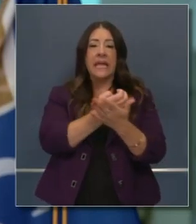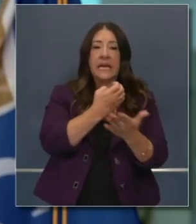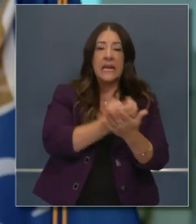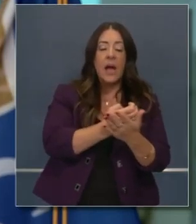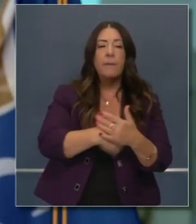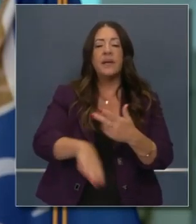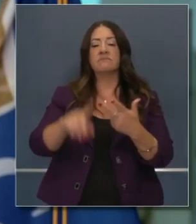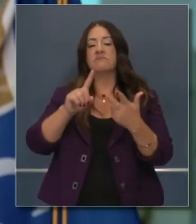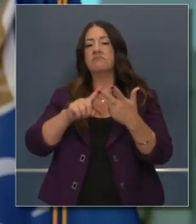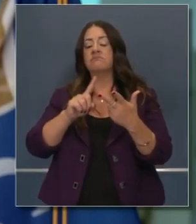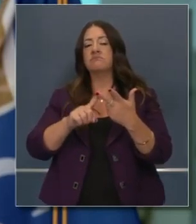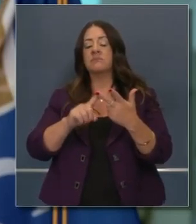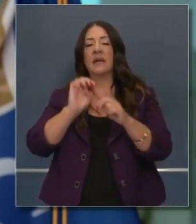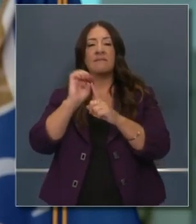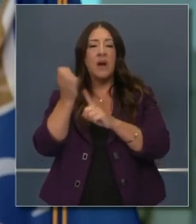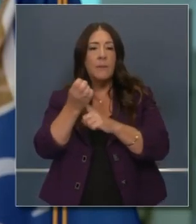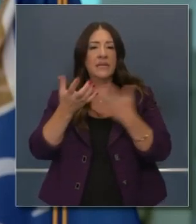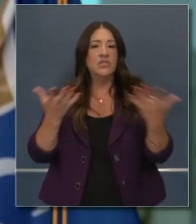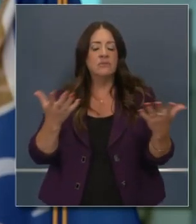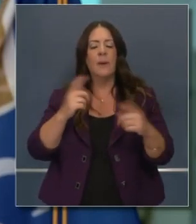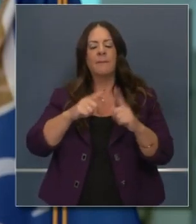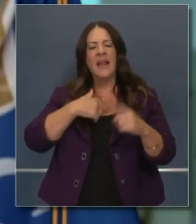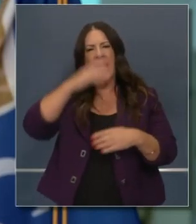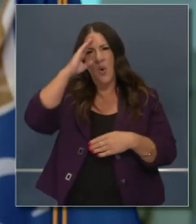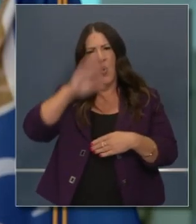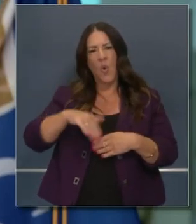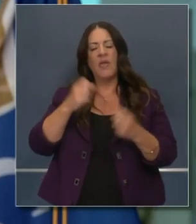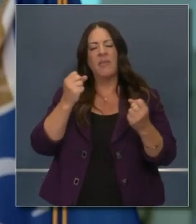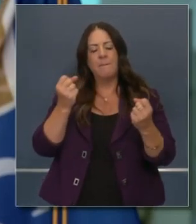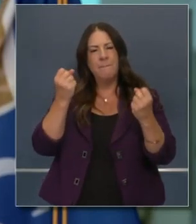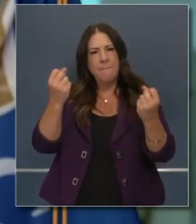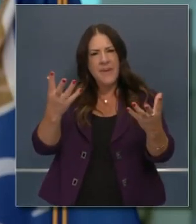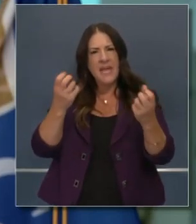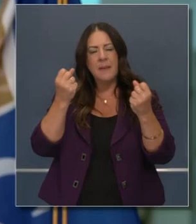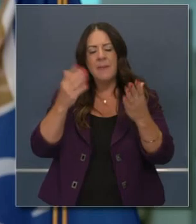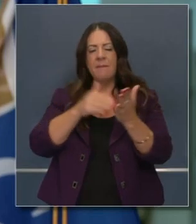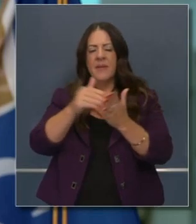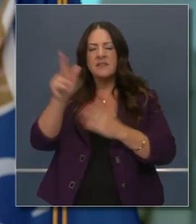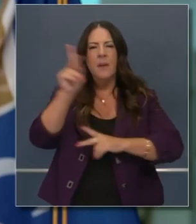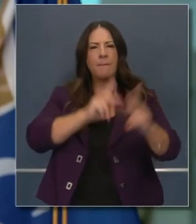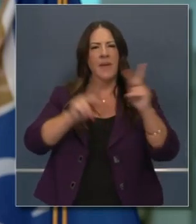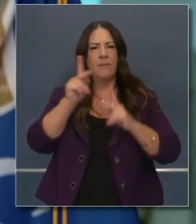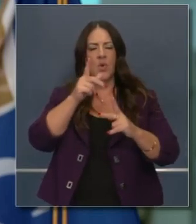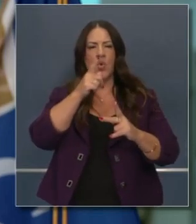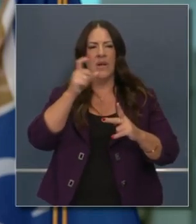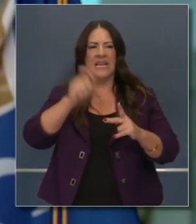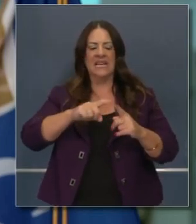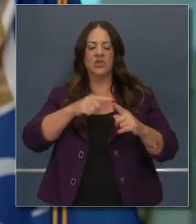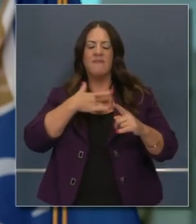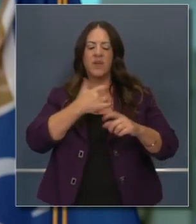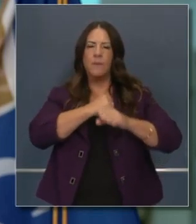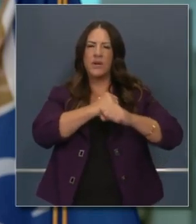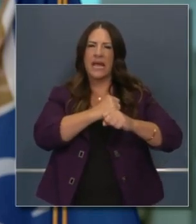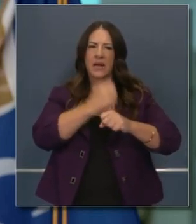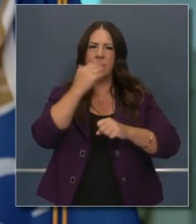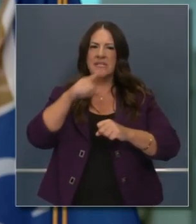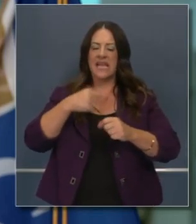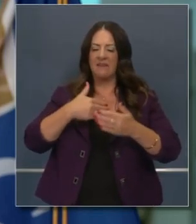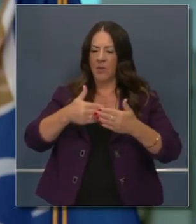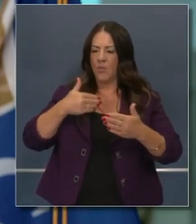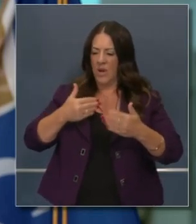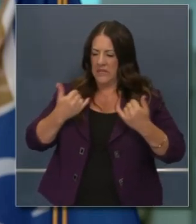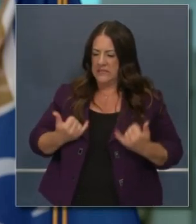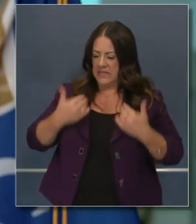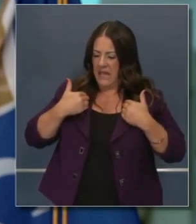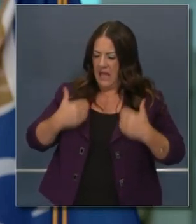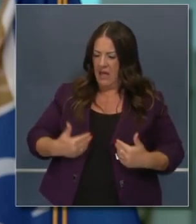muy preocupado. Claramente que estoy preocupado por decenas de miles de personas que tienen condiciones preexistentes debido al ACA,